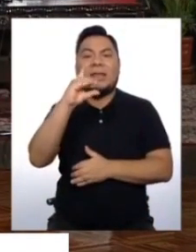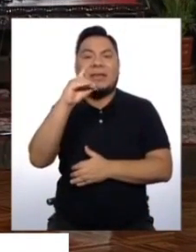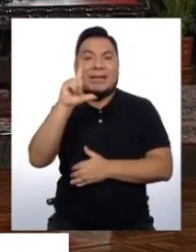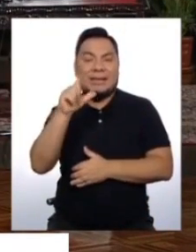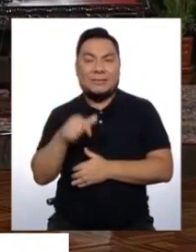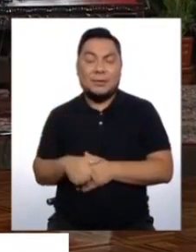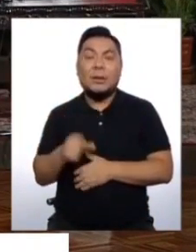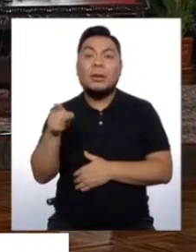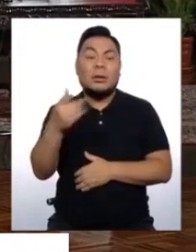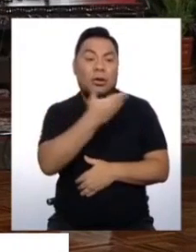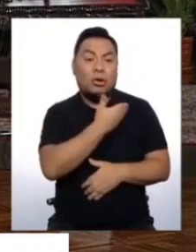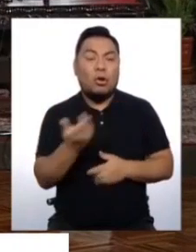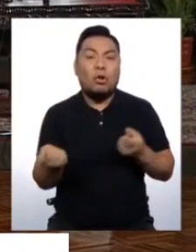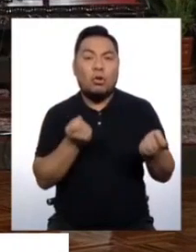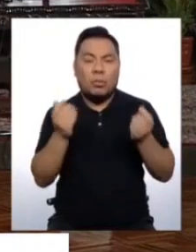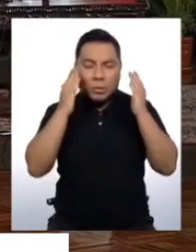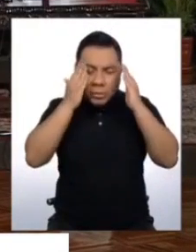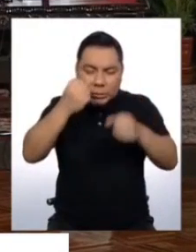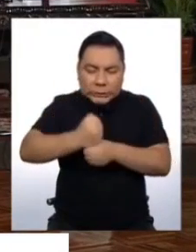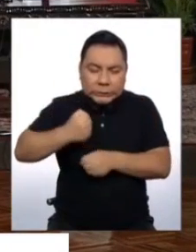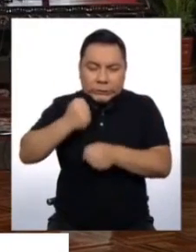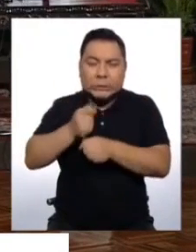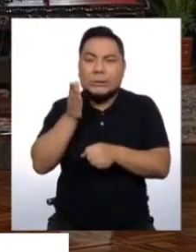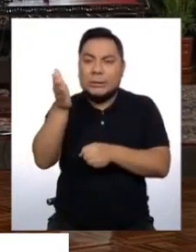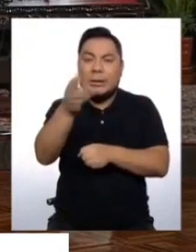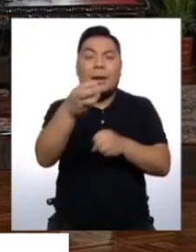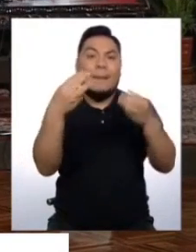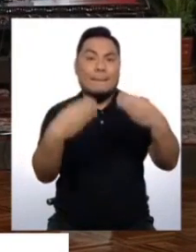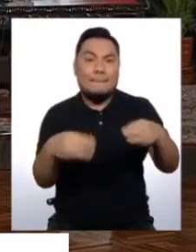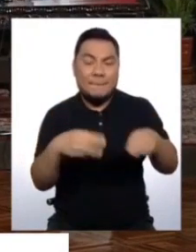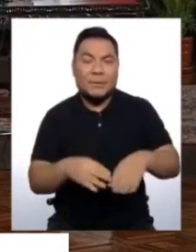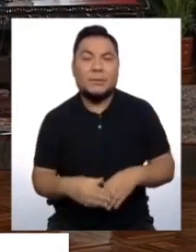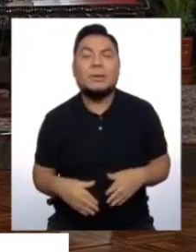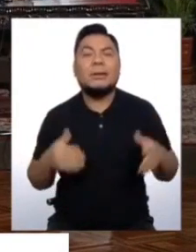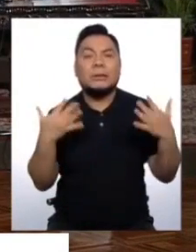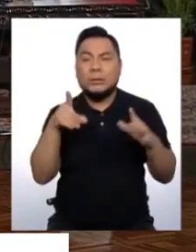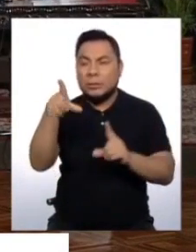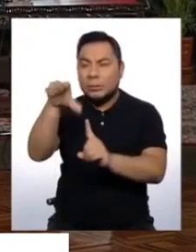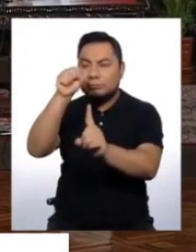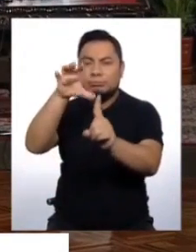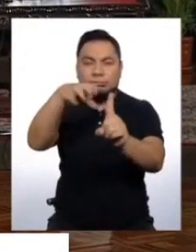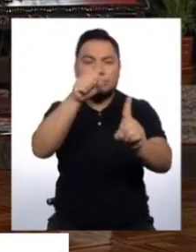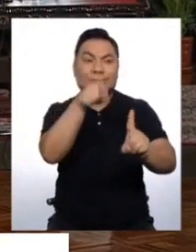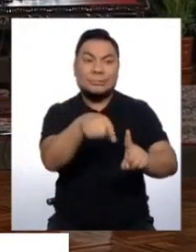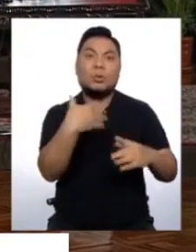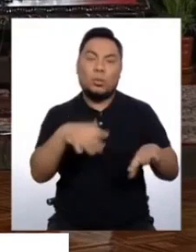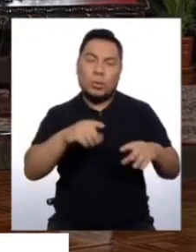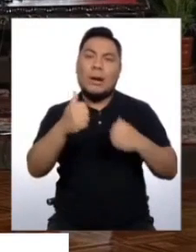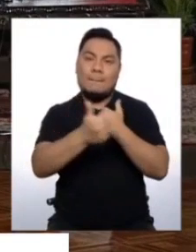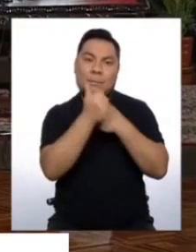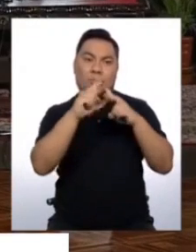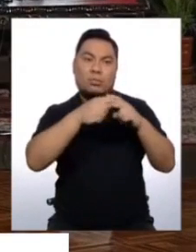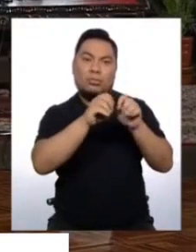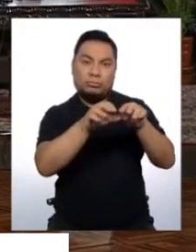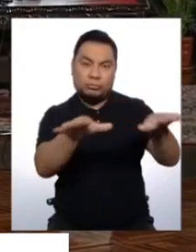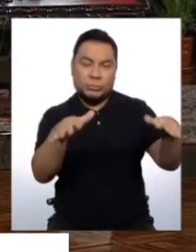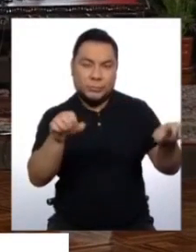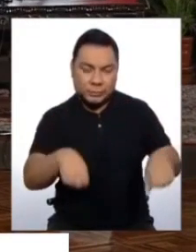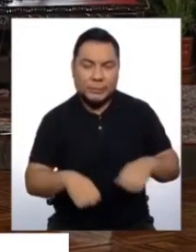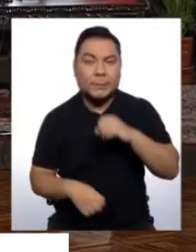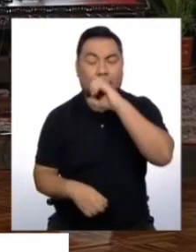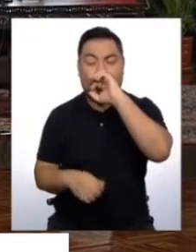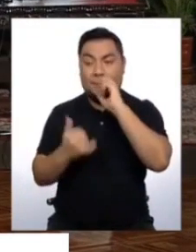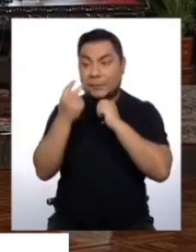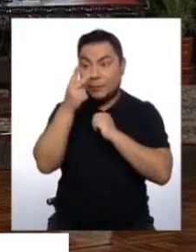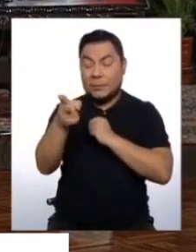El gobierno está centrando sus esfuerzos en los mercados, ya que se los ha identificado como un foco infeccioso.